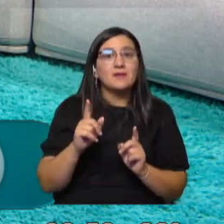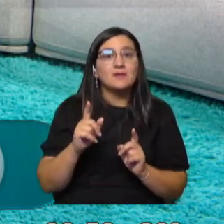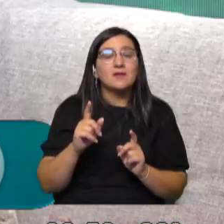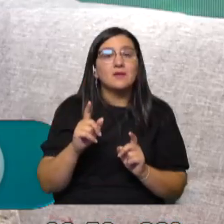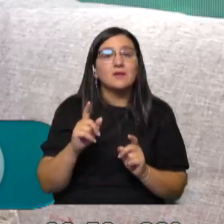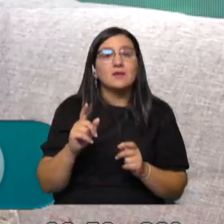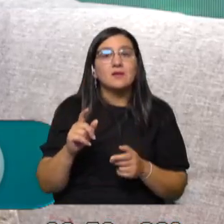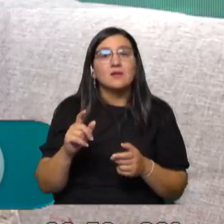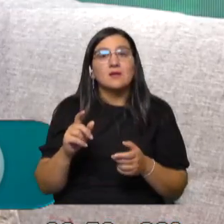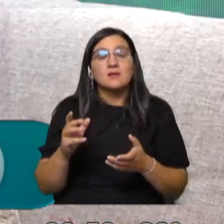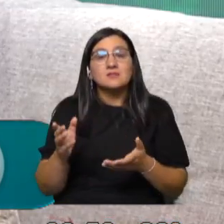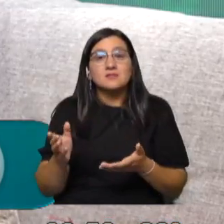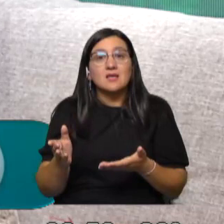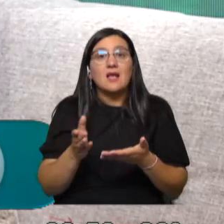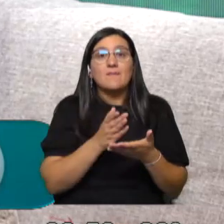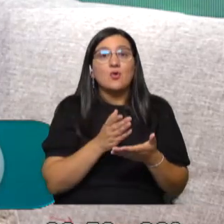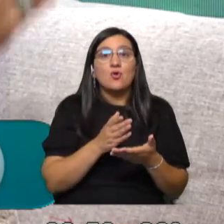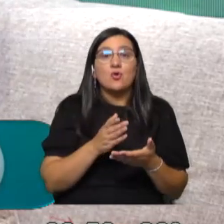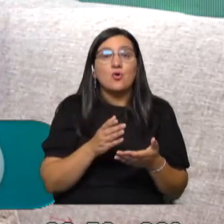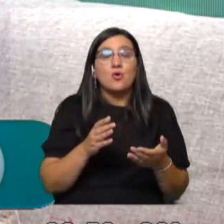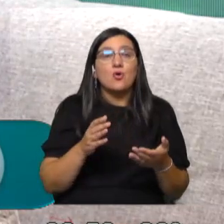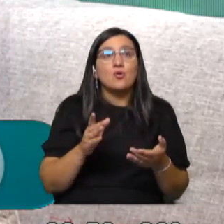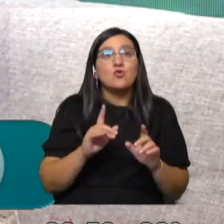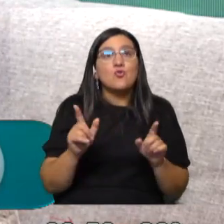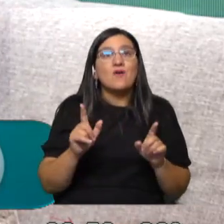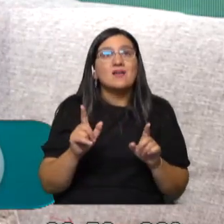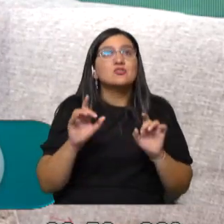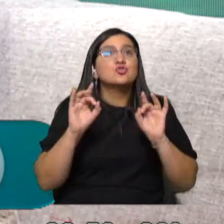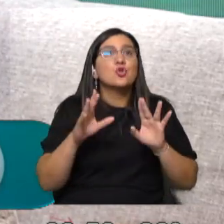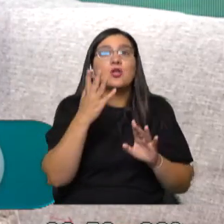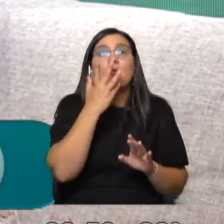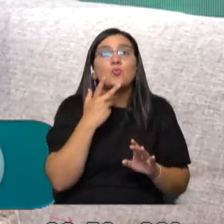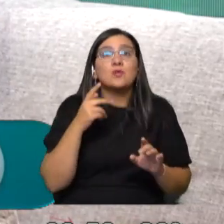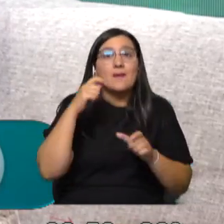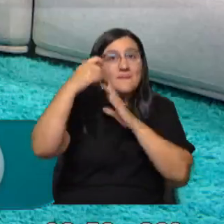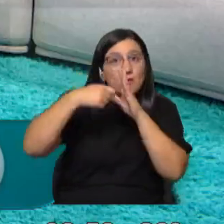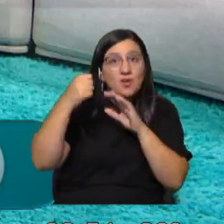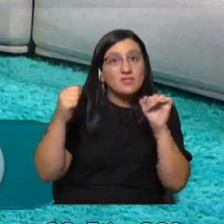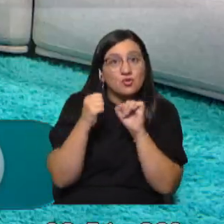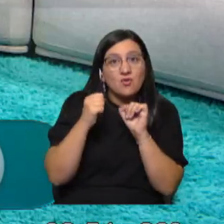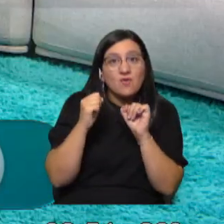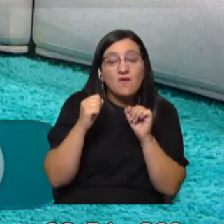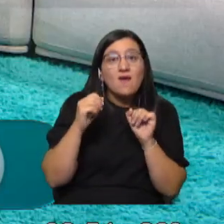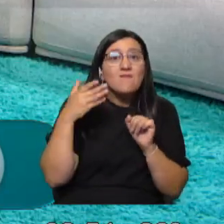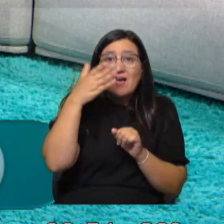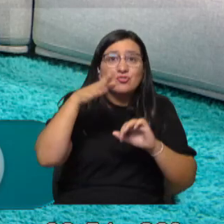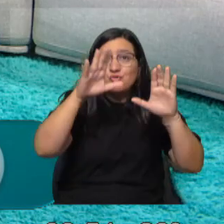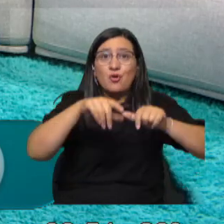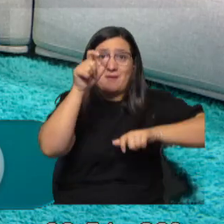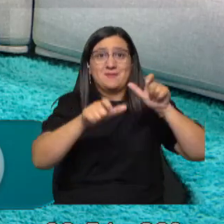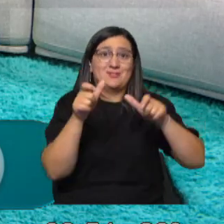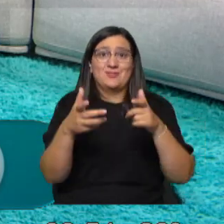la barrera del nicho de género. La está yendo a ver toda la gente. Y algo que pasa, que es curioso y que también